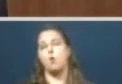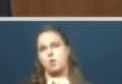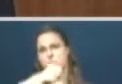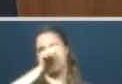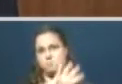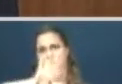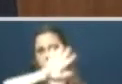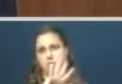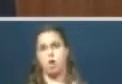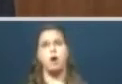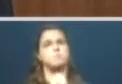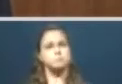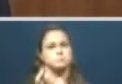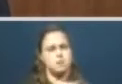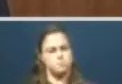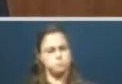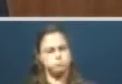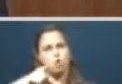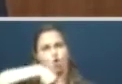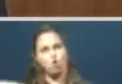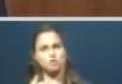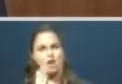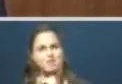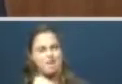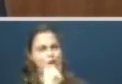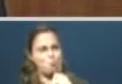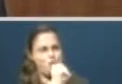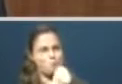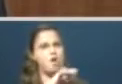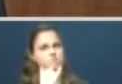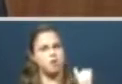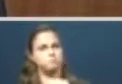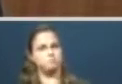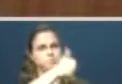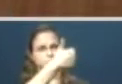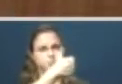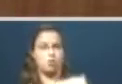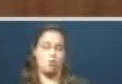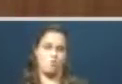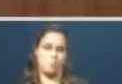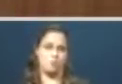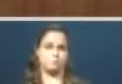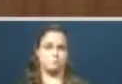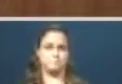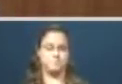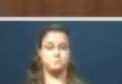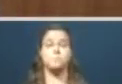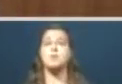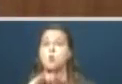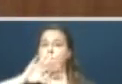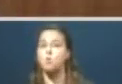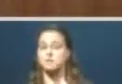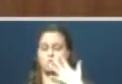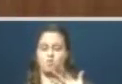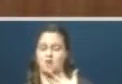impulsado con una participación muy activa de nuestra comunidad finalmente señorías el quinto y último